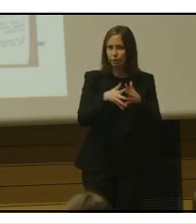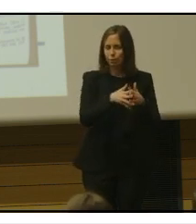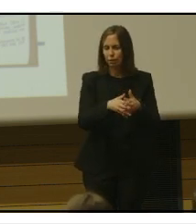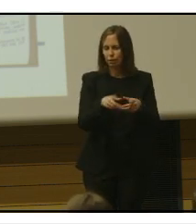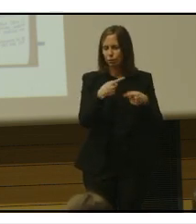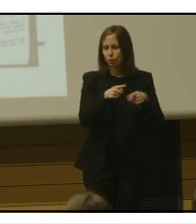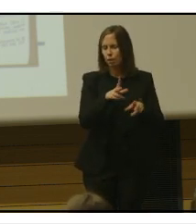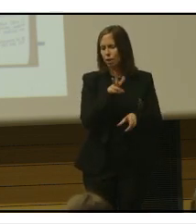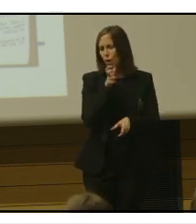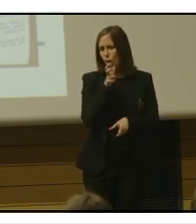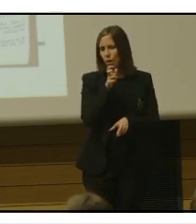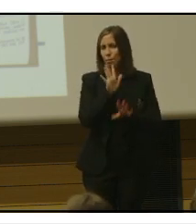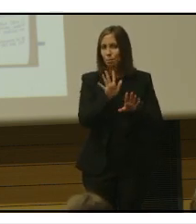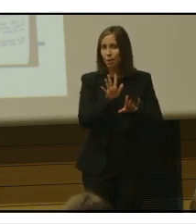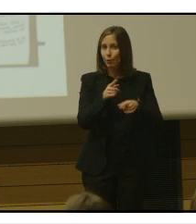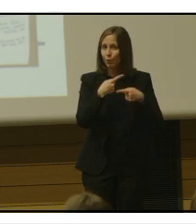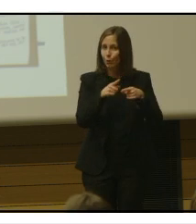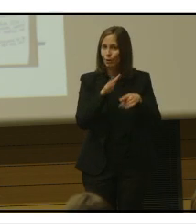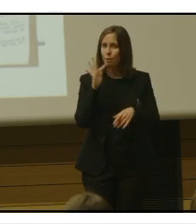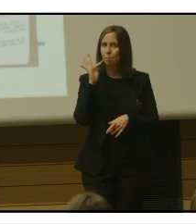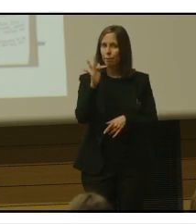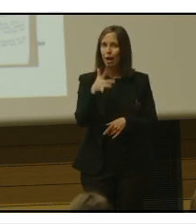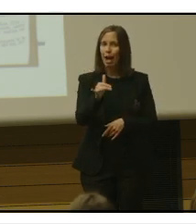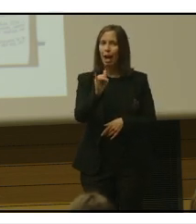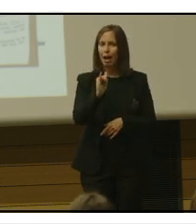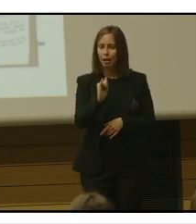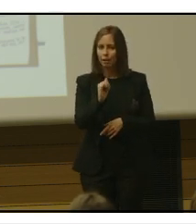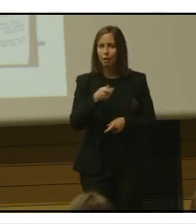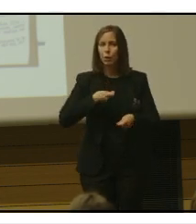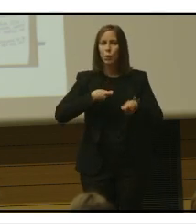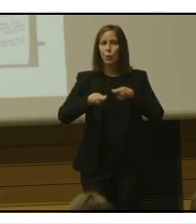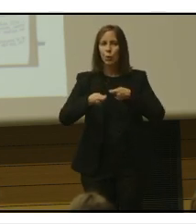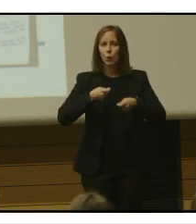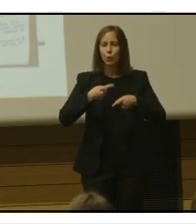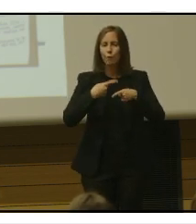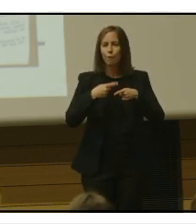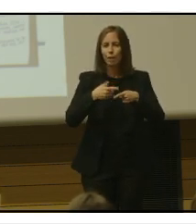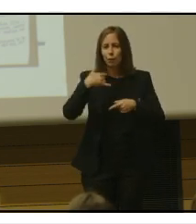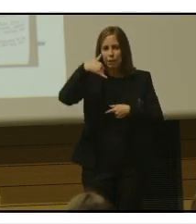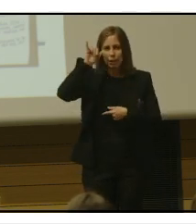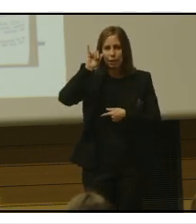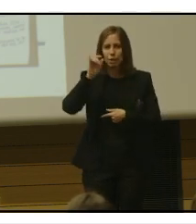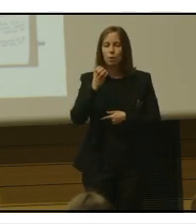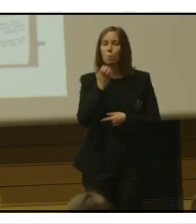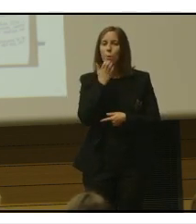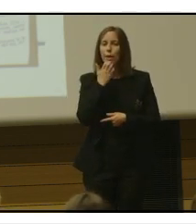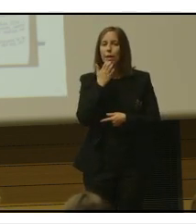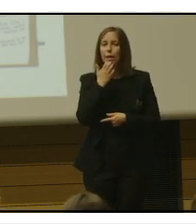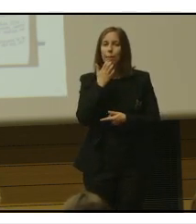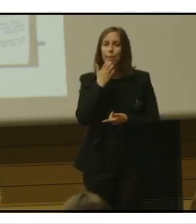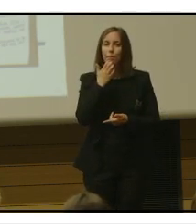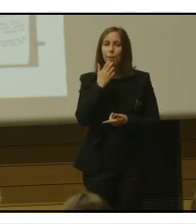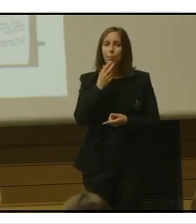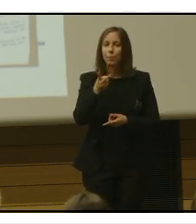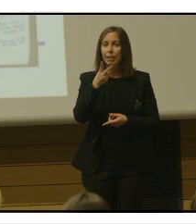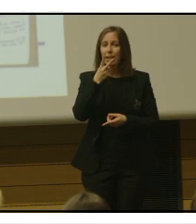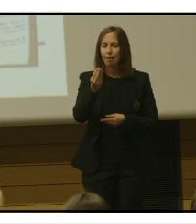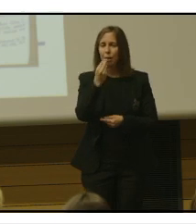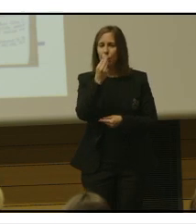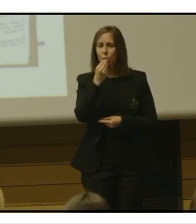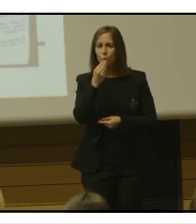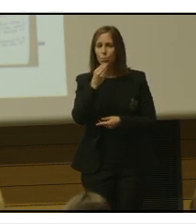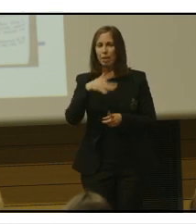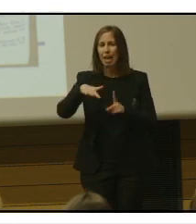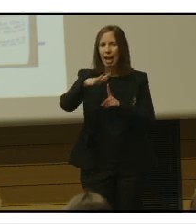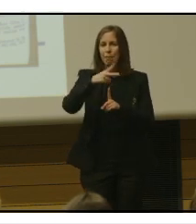terribles, pero también tiene sus cosas muy buenas, y el control que hacen de factores de riesgo, como es el consumo de tabaco y la exposición a humo ambiental de tabaco,